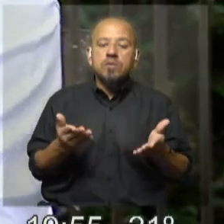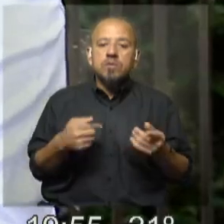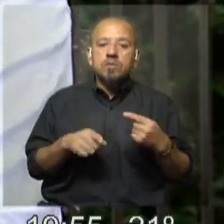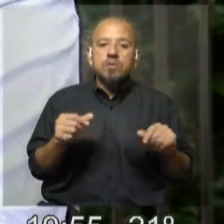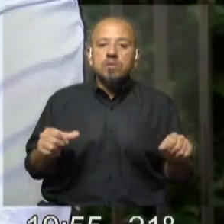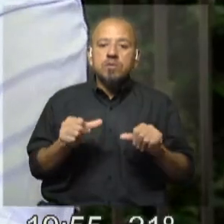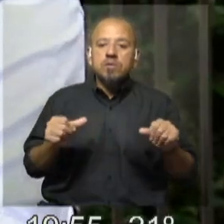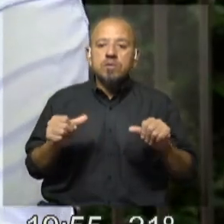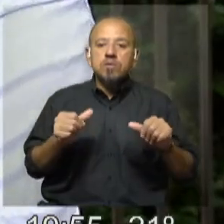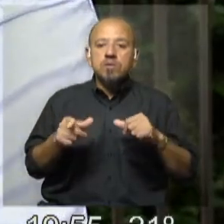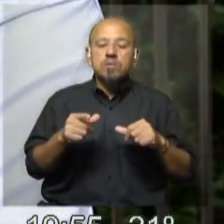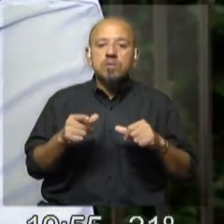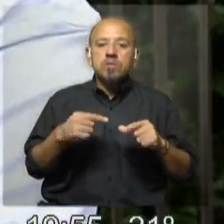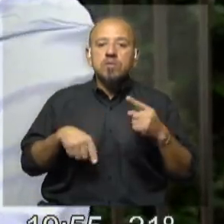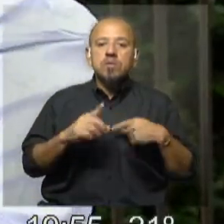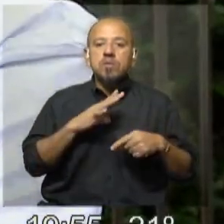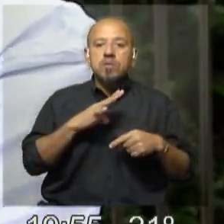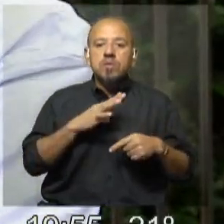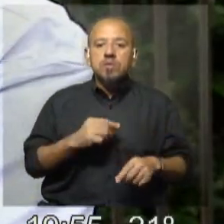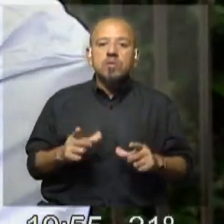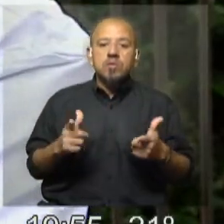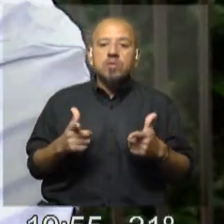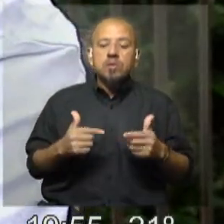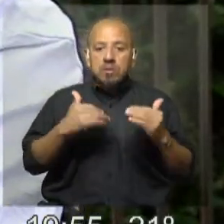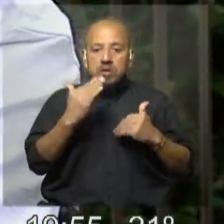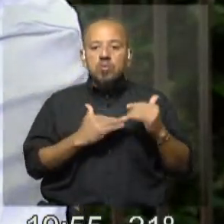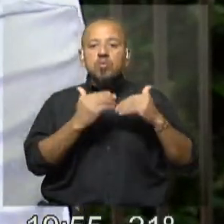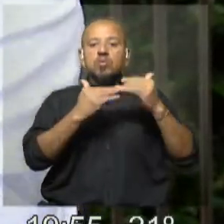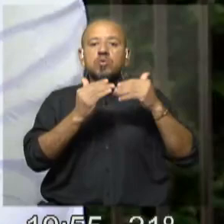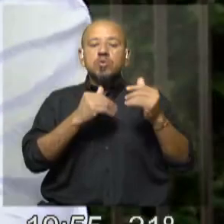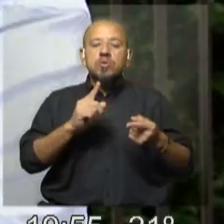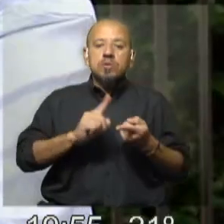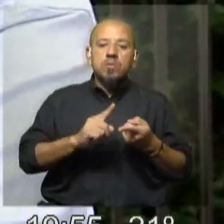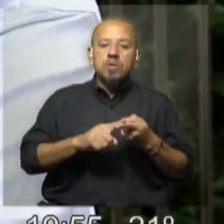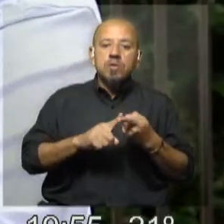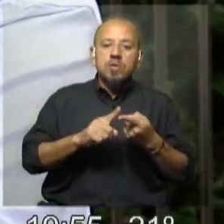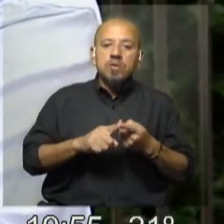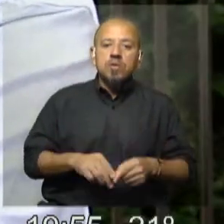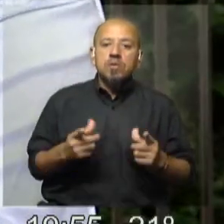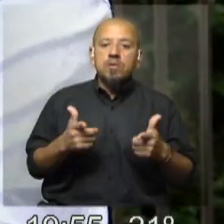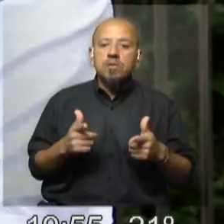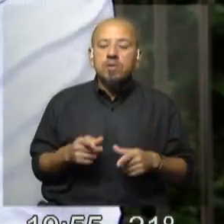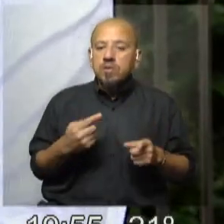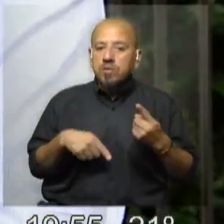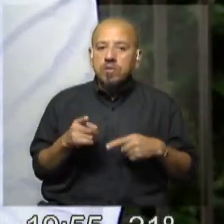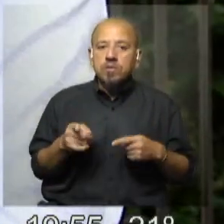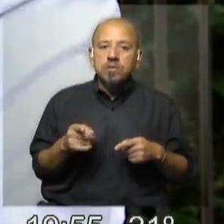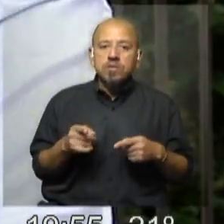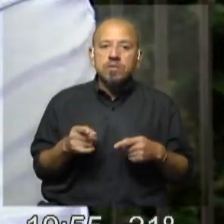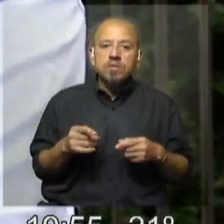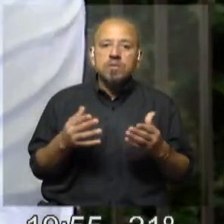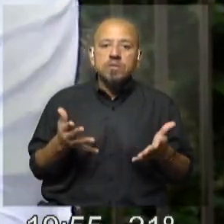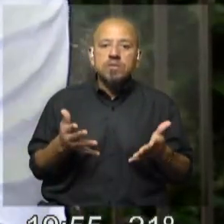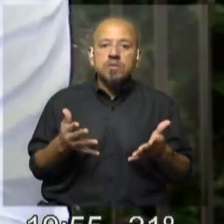con los distintos actores, vimos como que no había margen para la construcción de acuerdos. Y eso es un poco lo que dijimos, bueno, si no hay margen para la construcción de